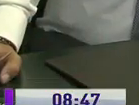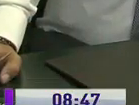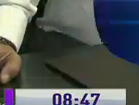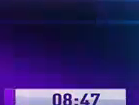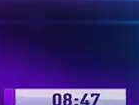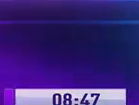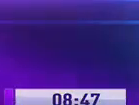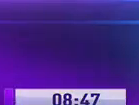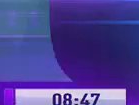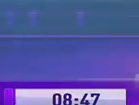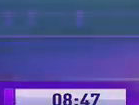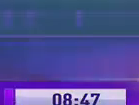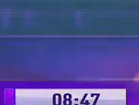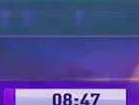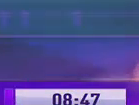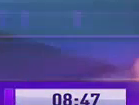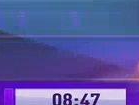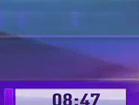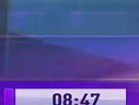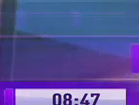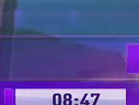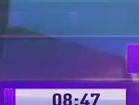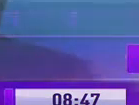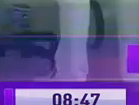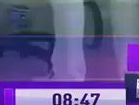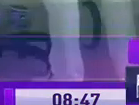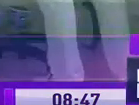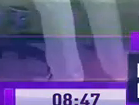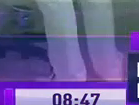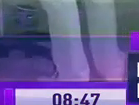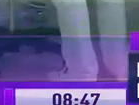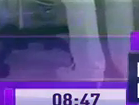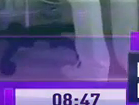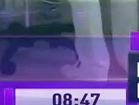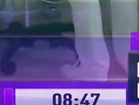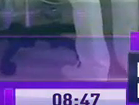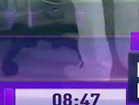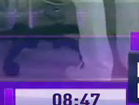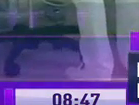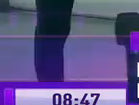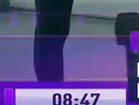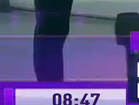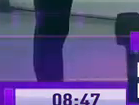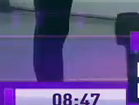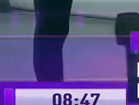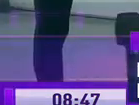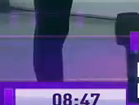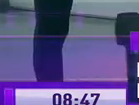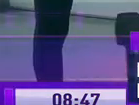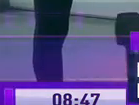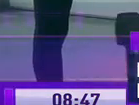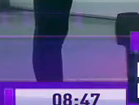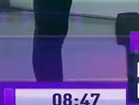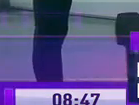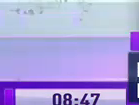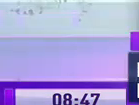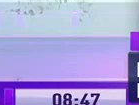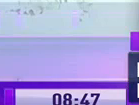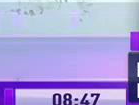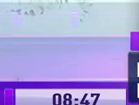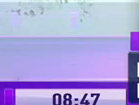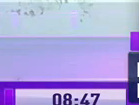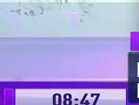Rojas. Es momento de irnos a pausa comercial, amigos televidentes, pero al retornar les contamos que la Comisión Nacional Anticorrupción anunció que entre el